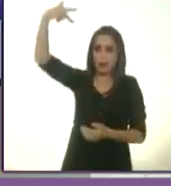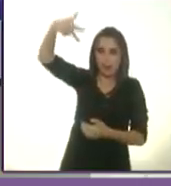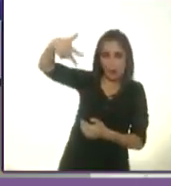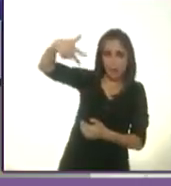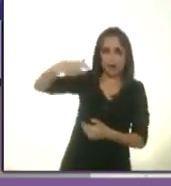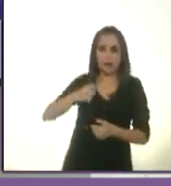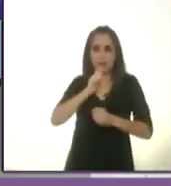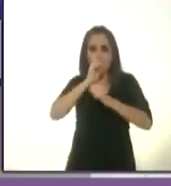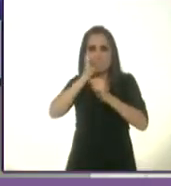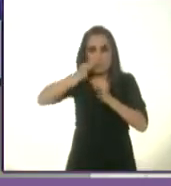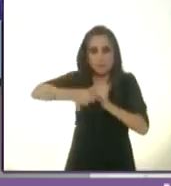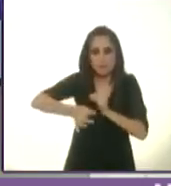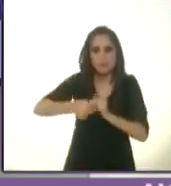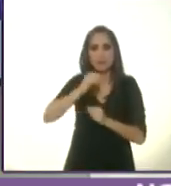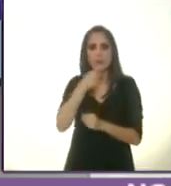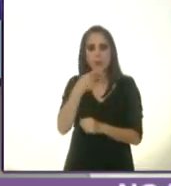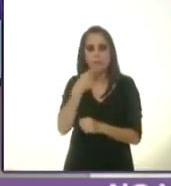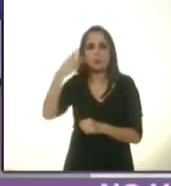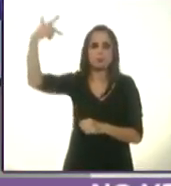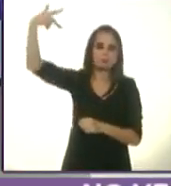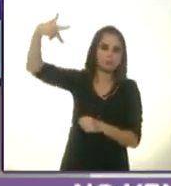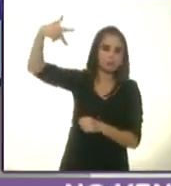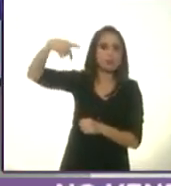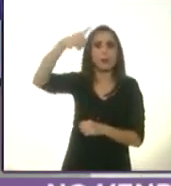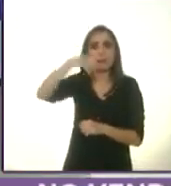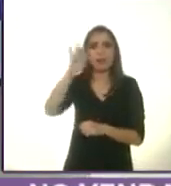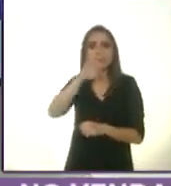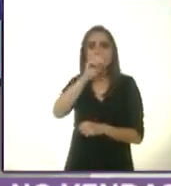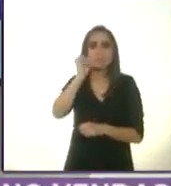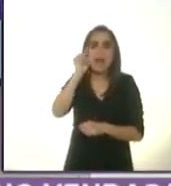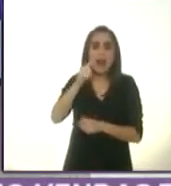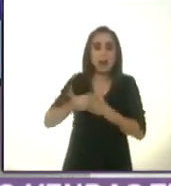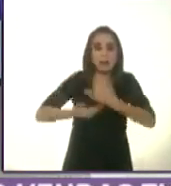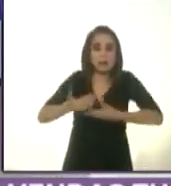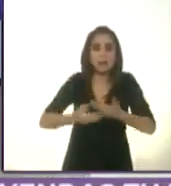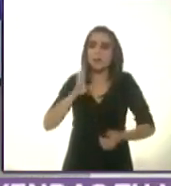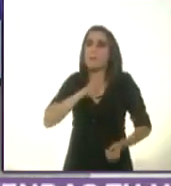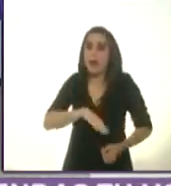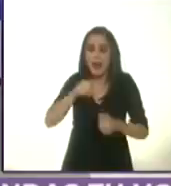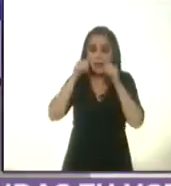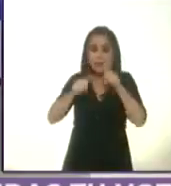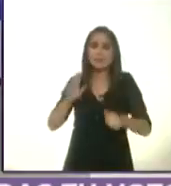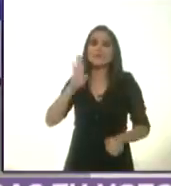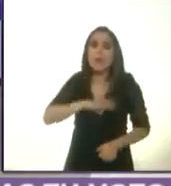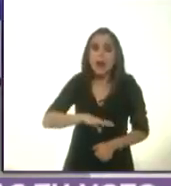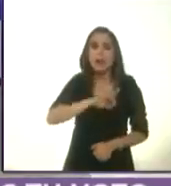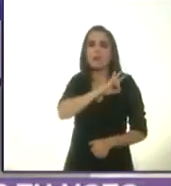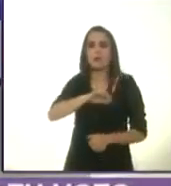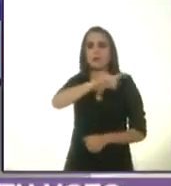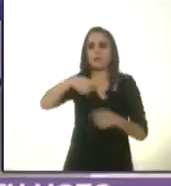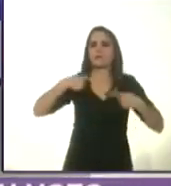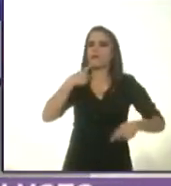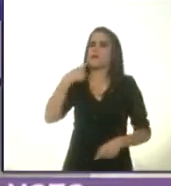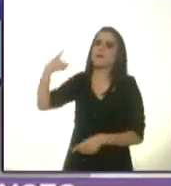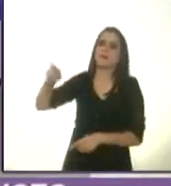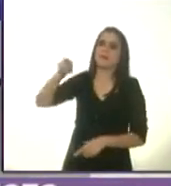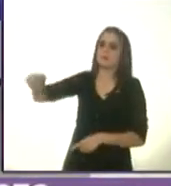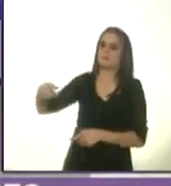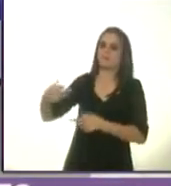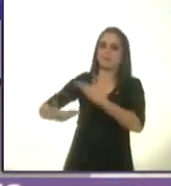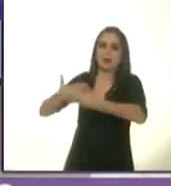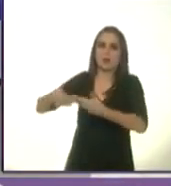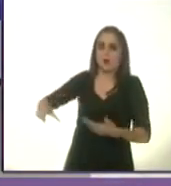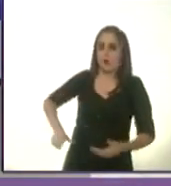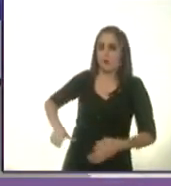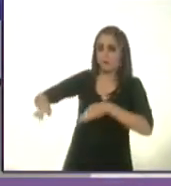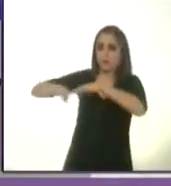servir de evidencia a cualquier ciudadano que se queje de mal servicio o mala atención de cualquier servidor público pero también vamos a